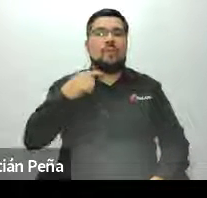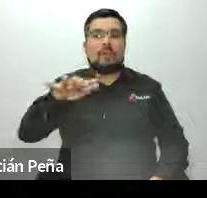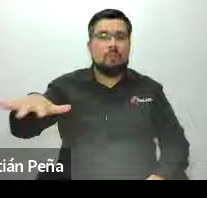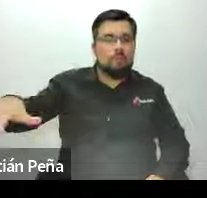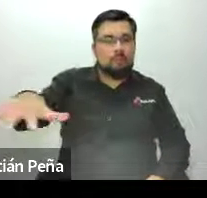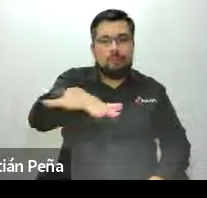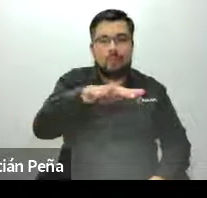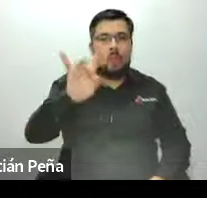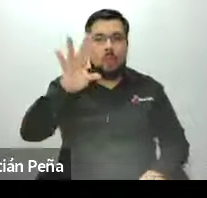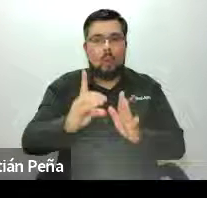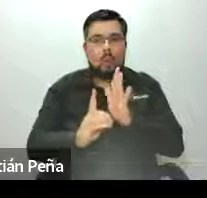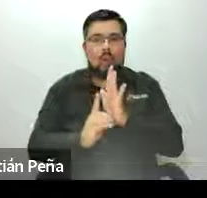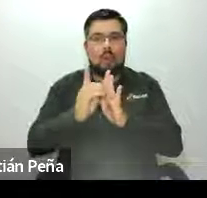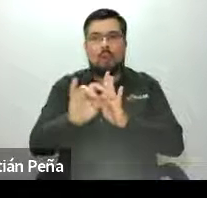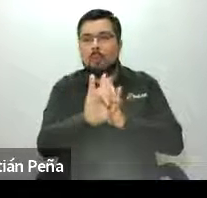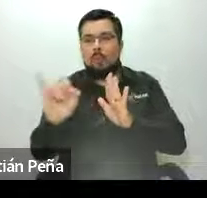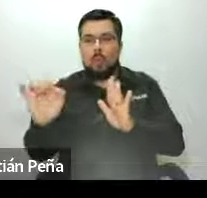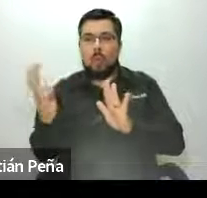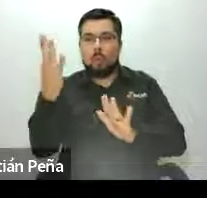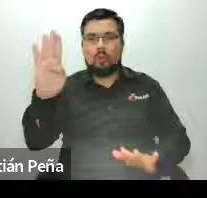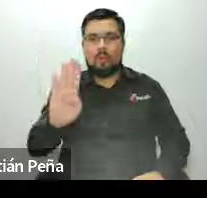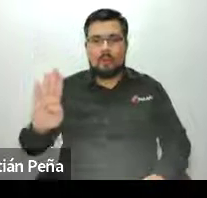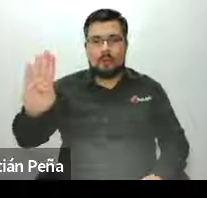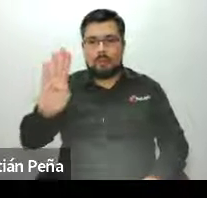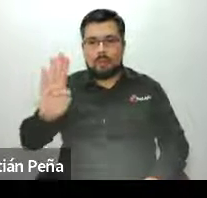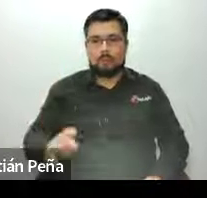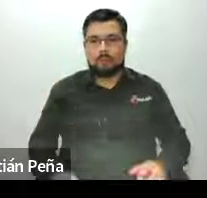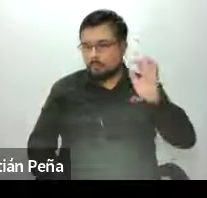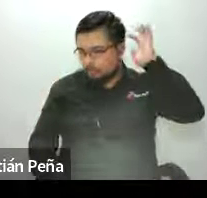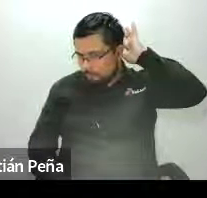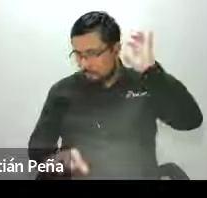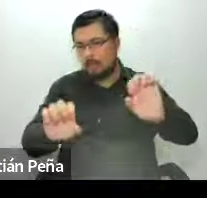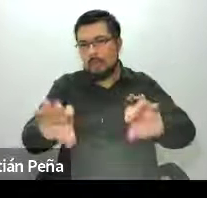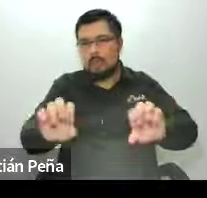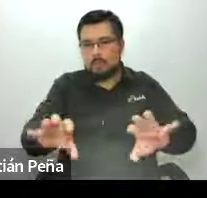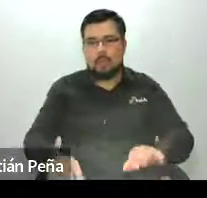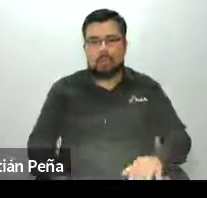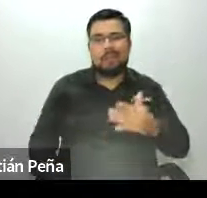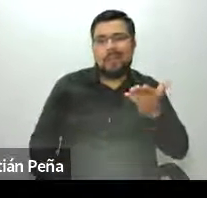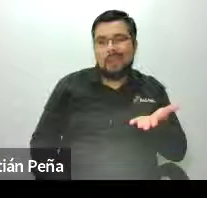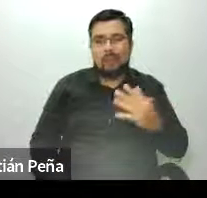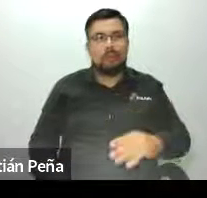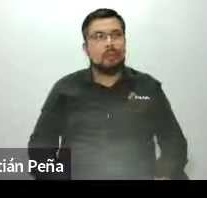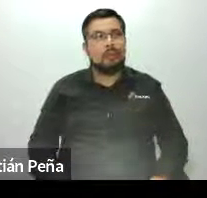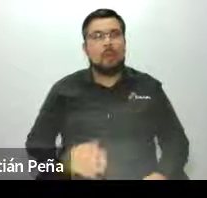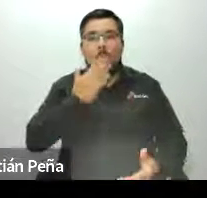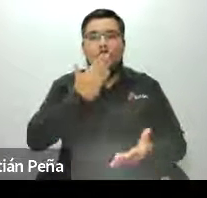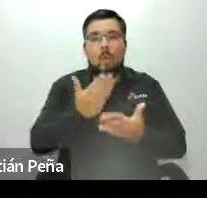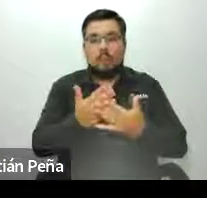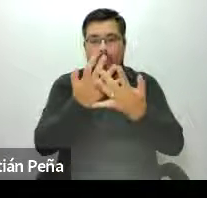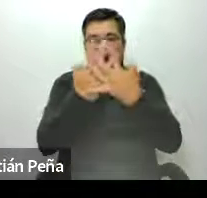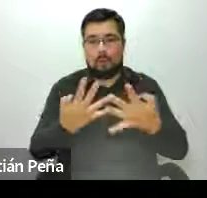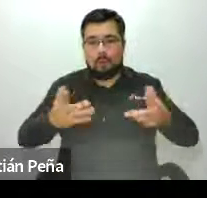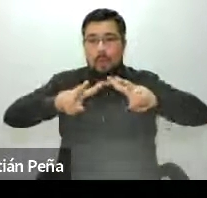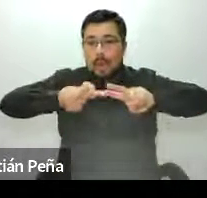o se presentaban en cuarto básico. Esto era importante porque parte de lo que buscábamos cuando hacíamos el análisis curricular es